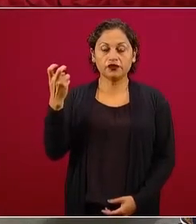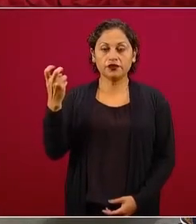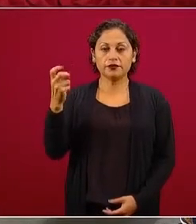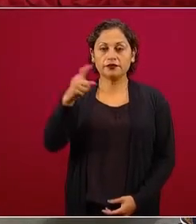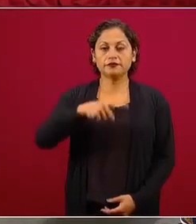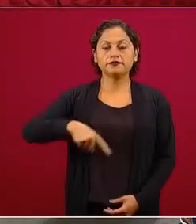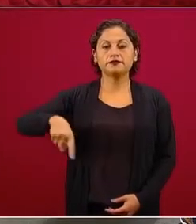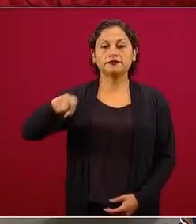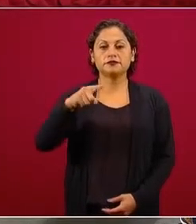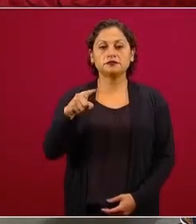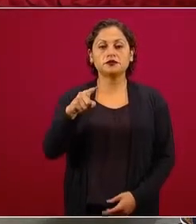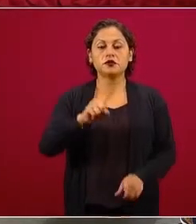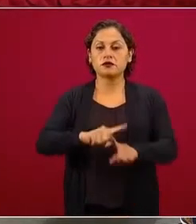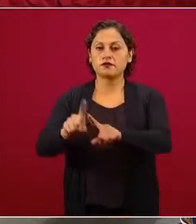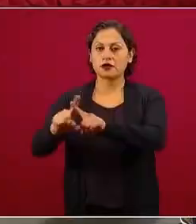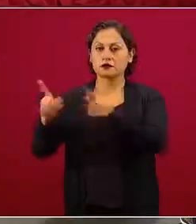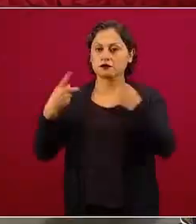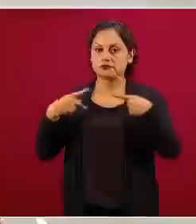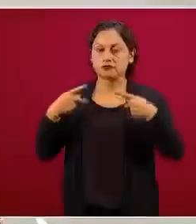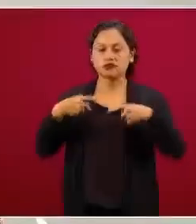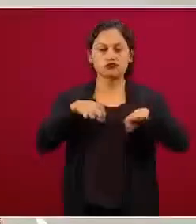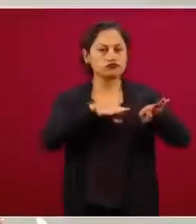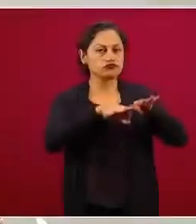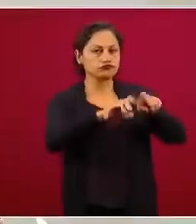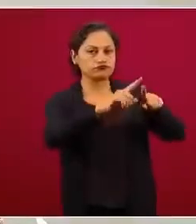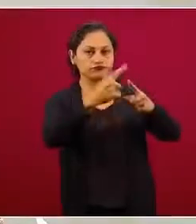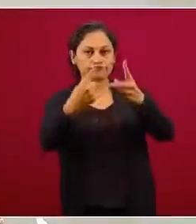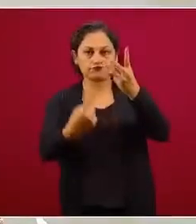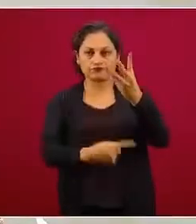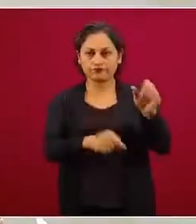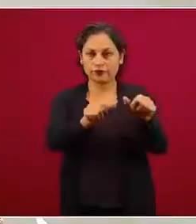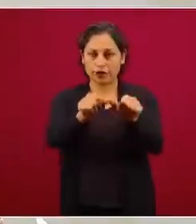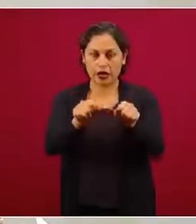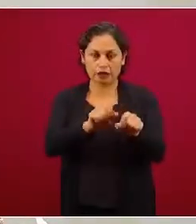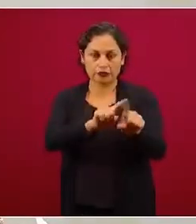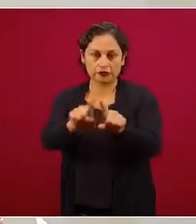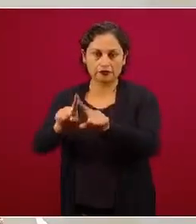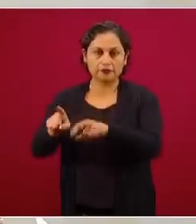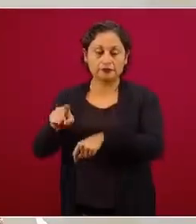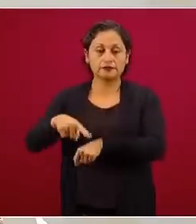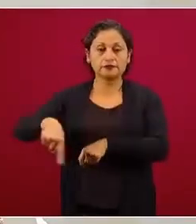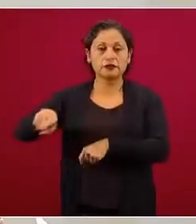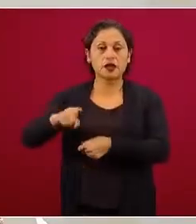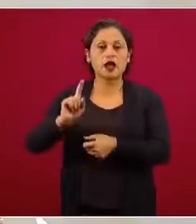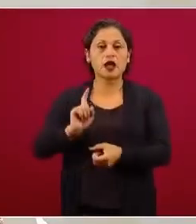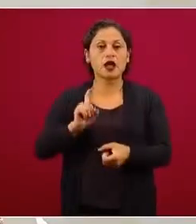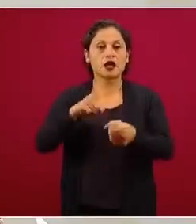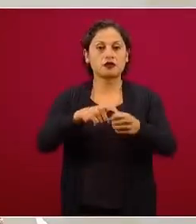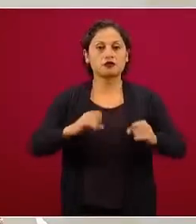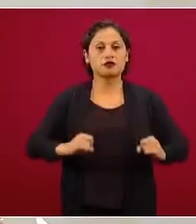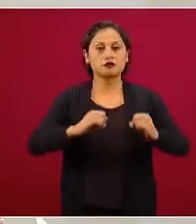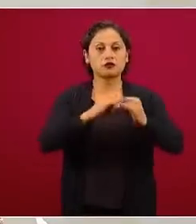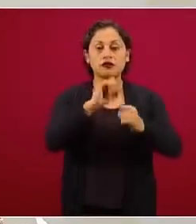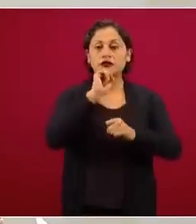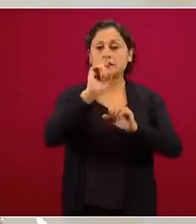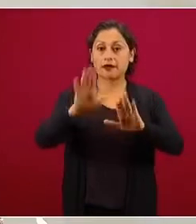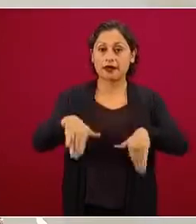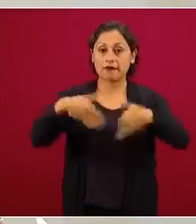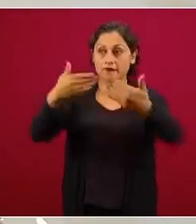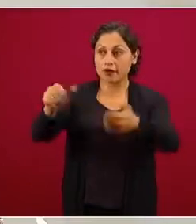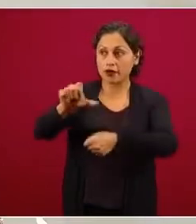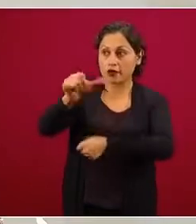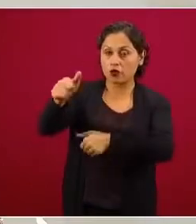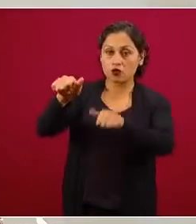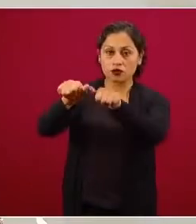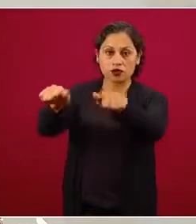participando en diferentes áreas. Las colegas de trabajo social han participado dentro de las instituciones y fuera de las instituciones.